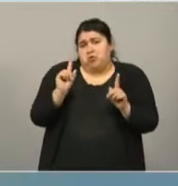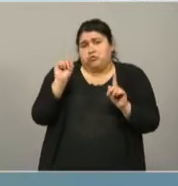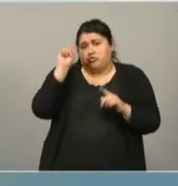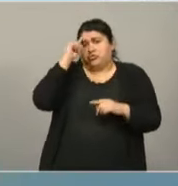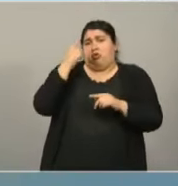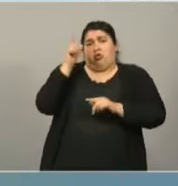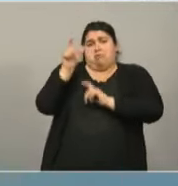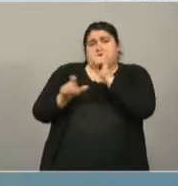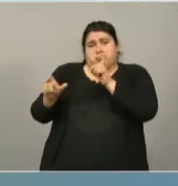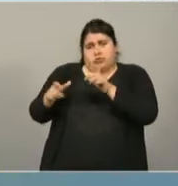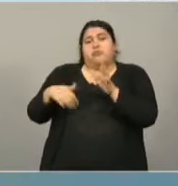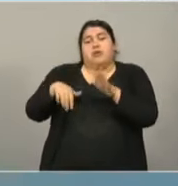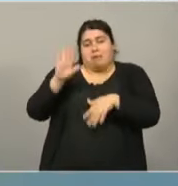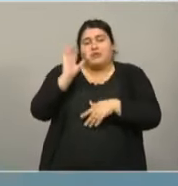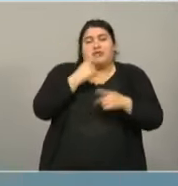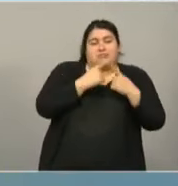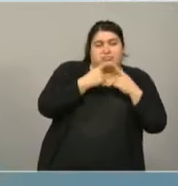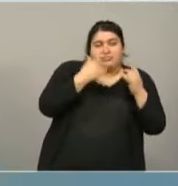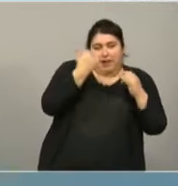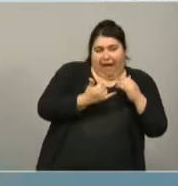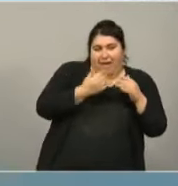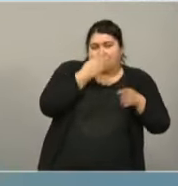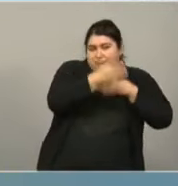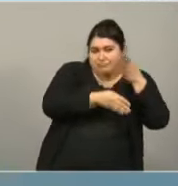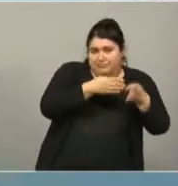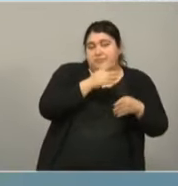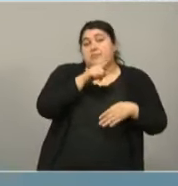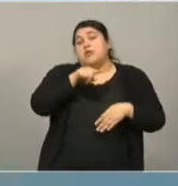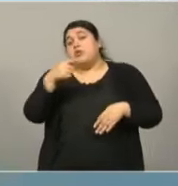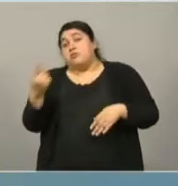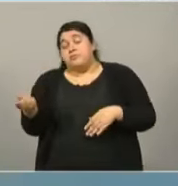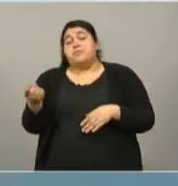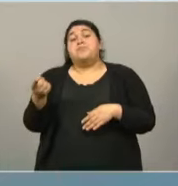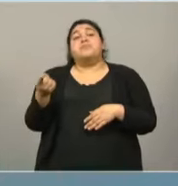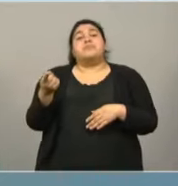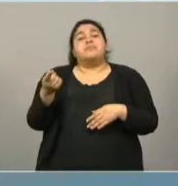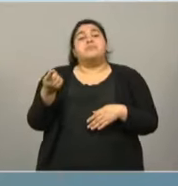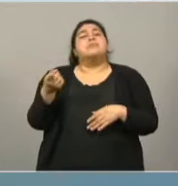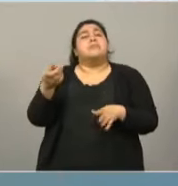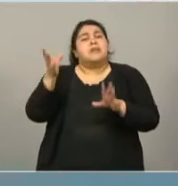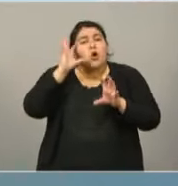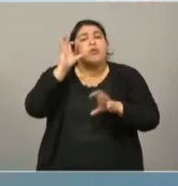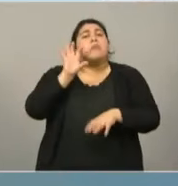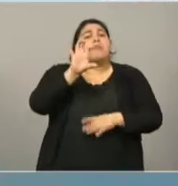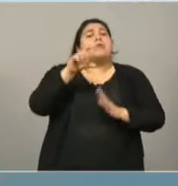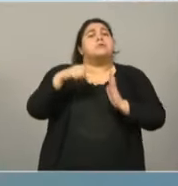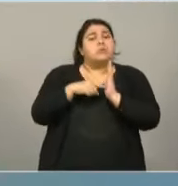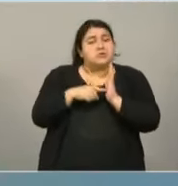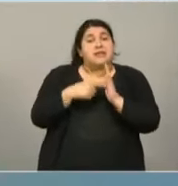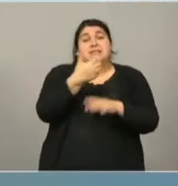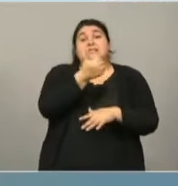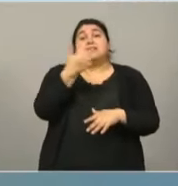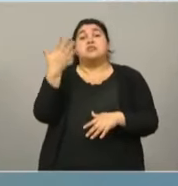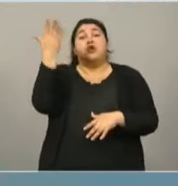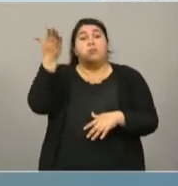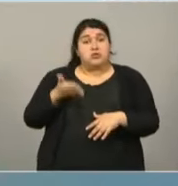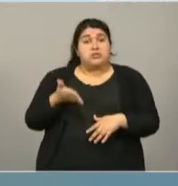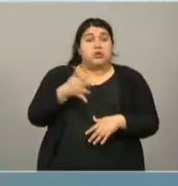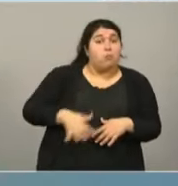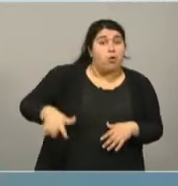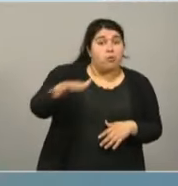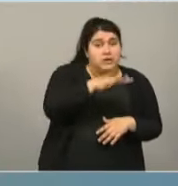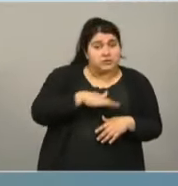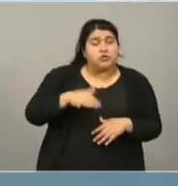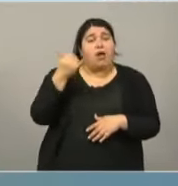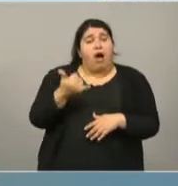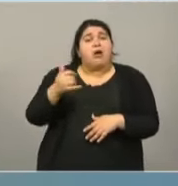gente que consulta muchísimas veces e acordémonos que en la provincia de Buenos Aires el 65 por de la población tiene